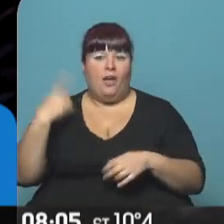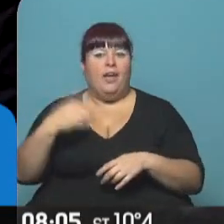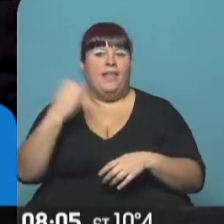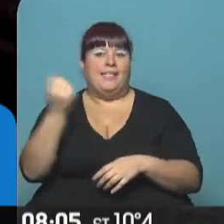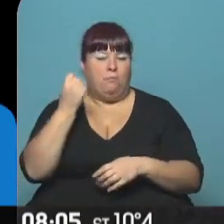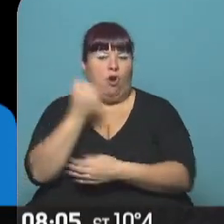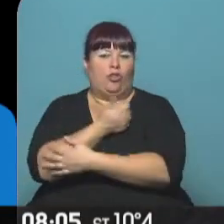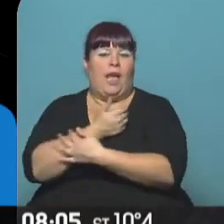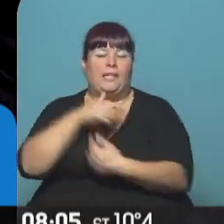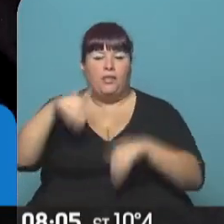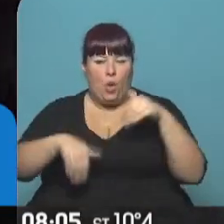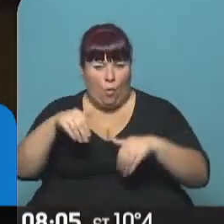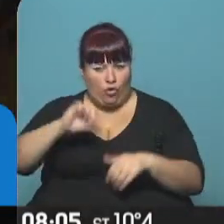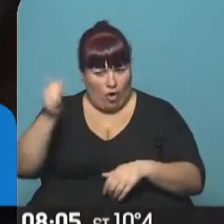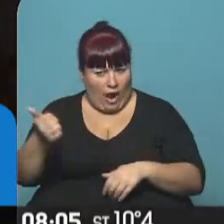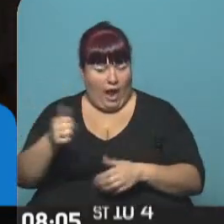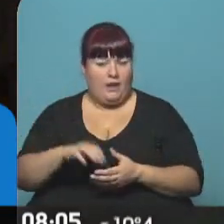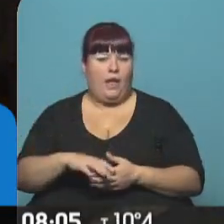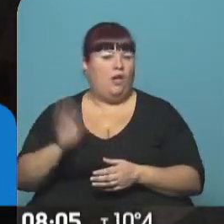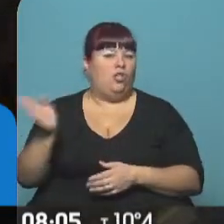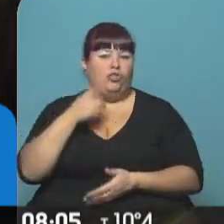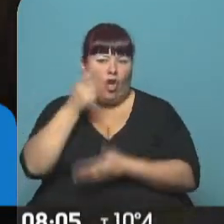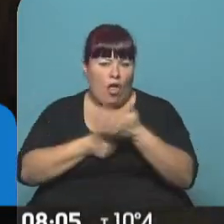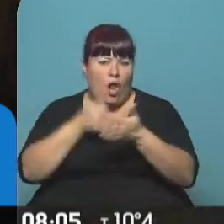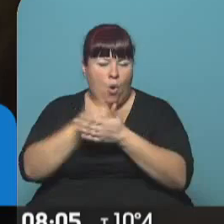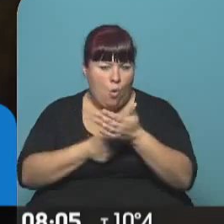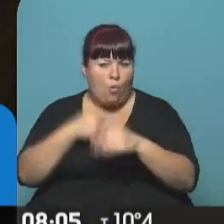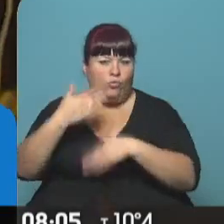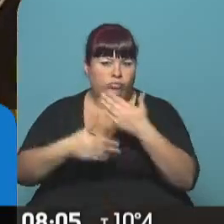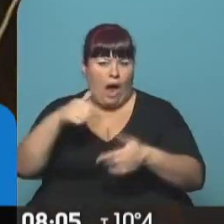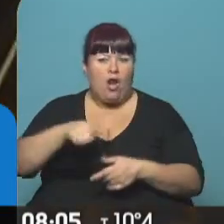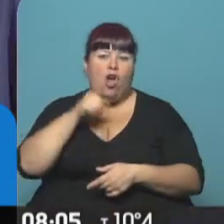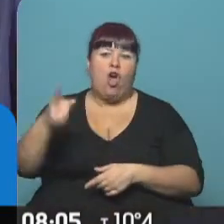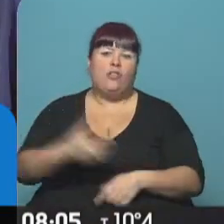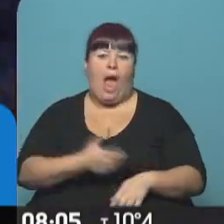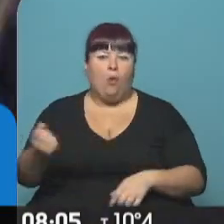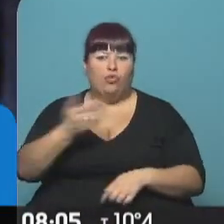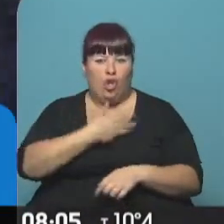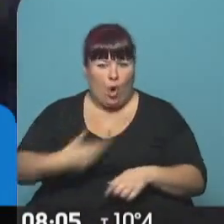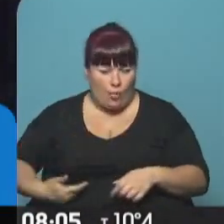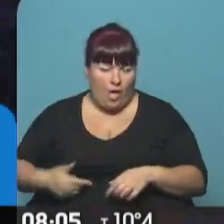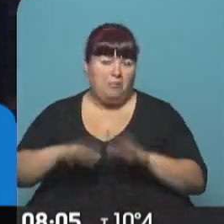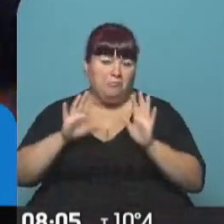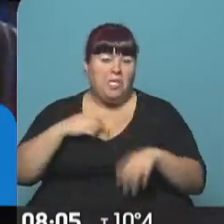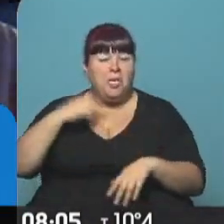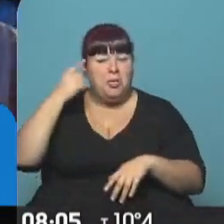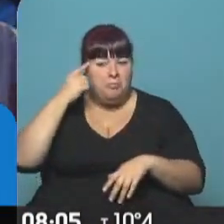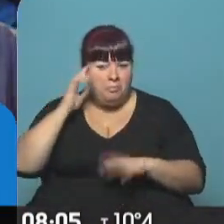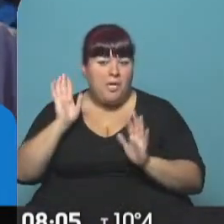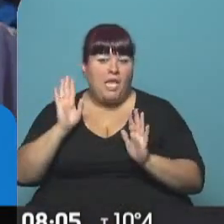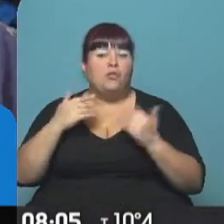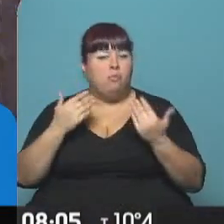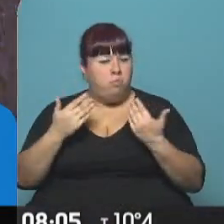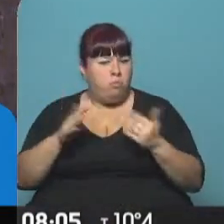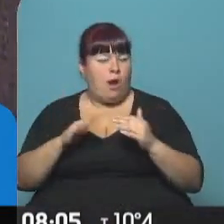esta importante elección con todas las luchas que se están dando hoy contra el ajuste del gobierno. Bueno, pensamos que